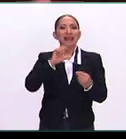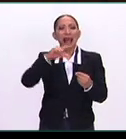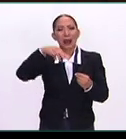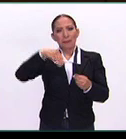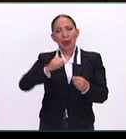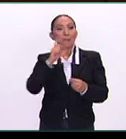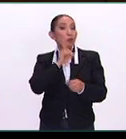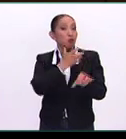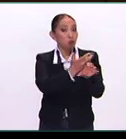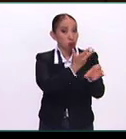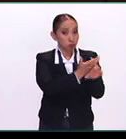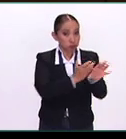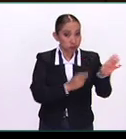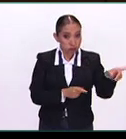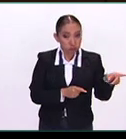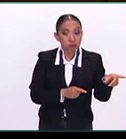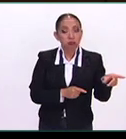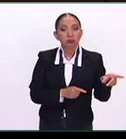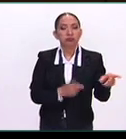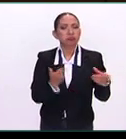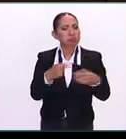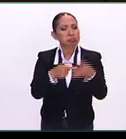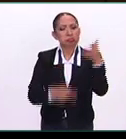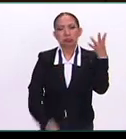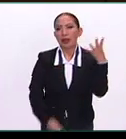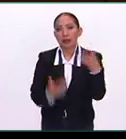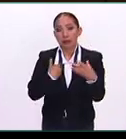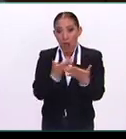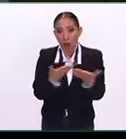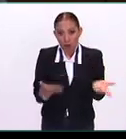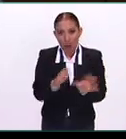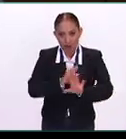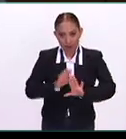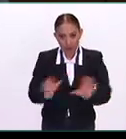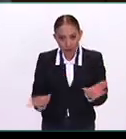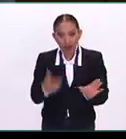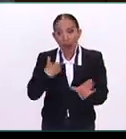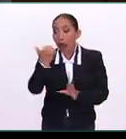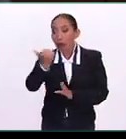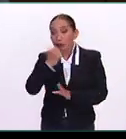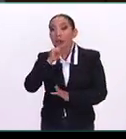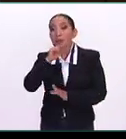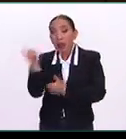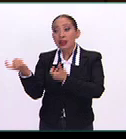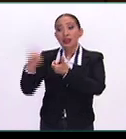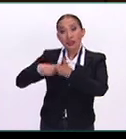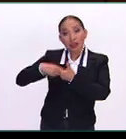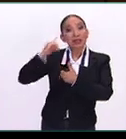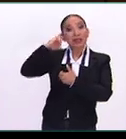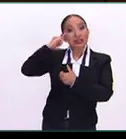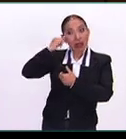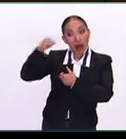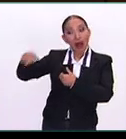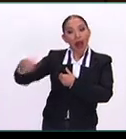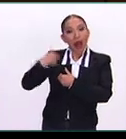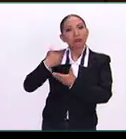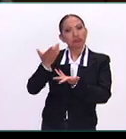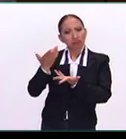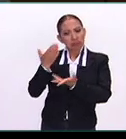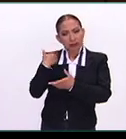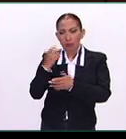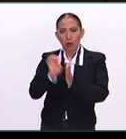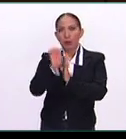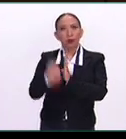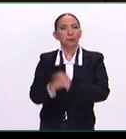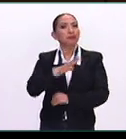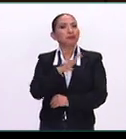Sullivan, norteamericana, en fin, y tengo ahora ya alumnos indígenas que han sacado, mire,